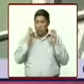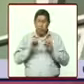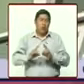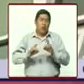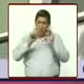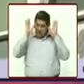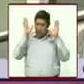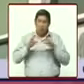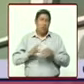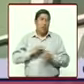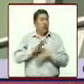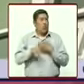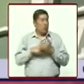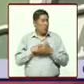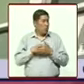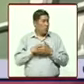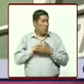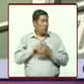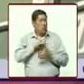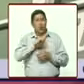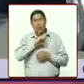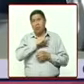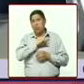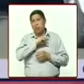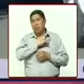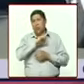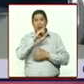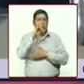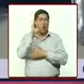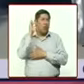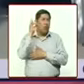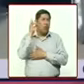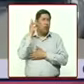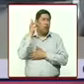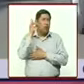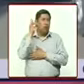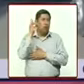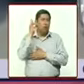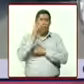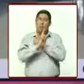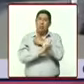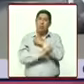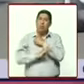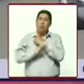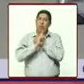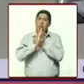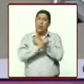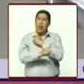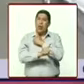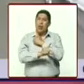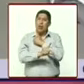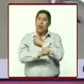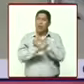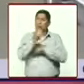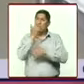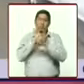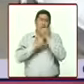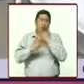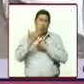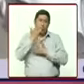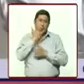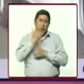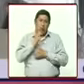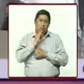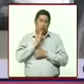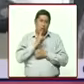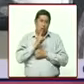gravedad, de toda la policía nacional, a nivel, ¿no?, nacional también, perdón, la valga la redundancia, está